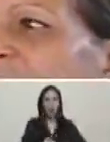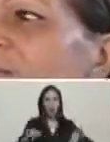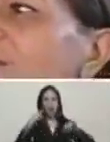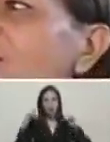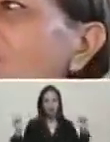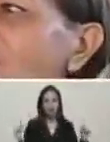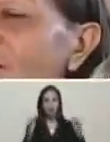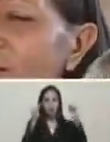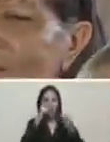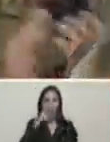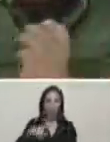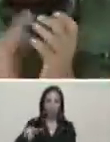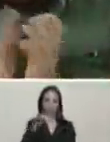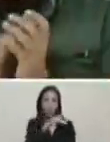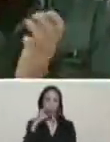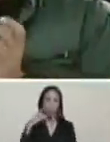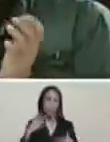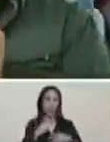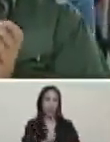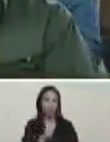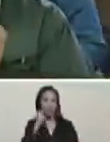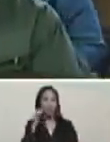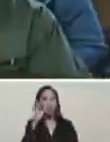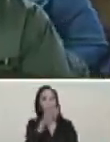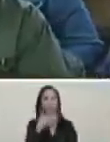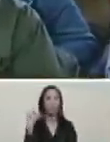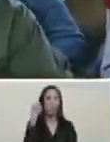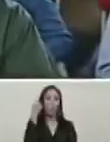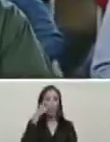felicidad, la esperanza y el futuro.